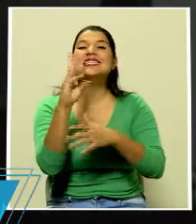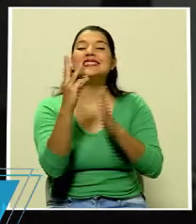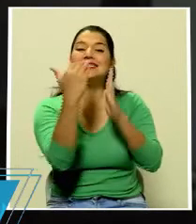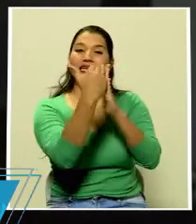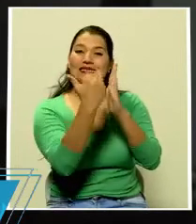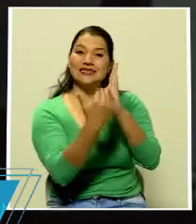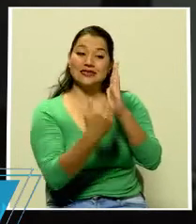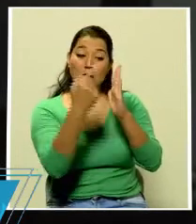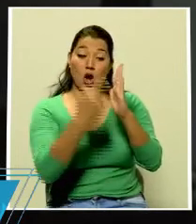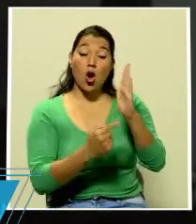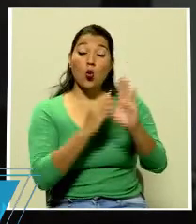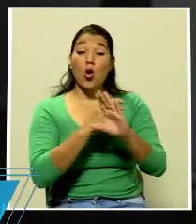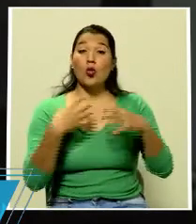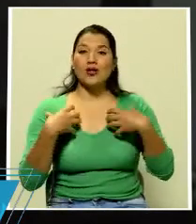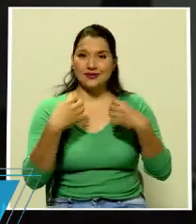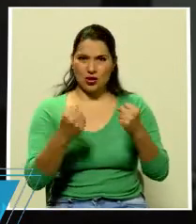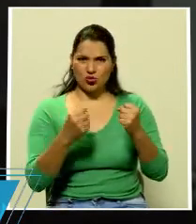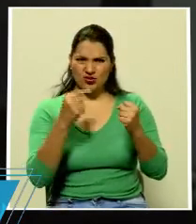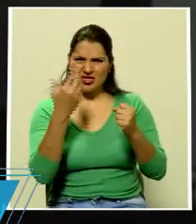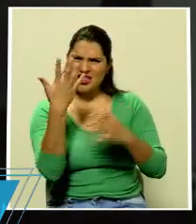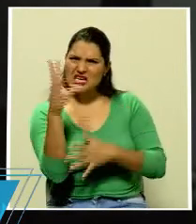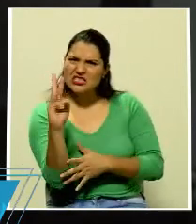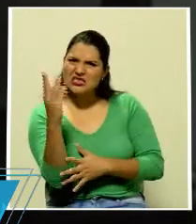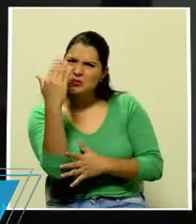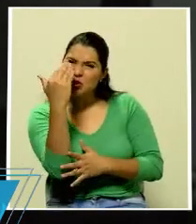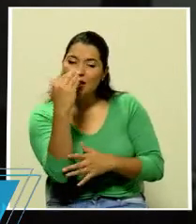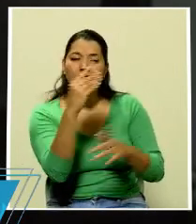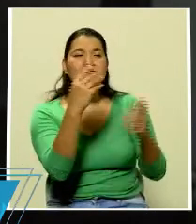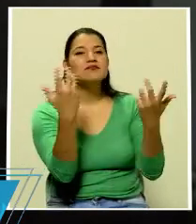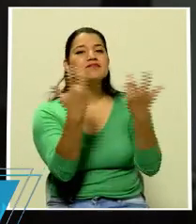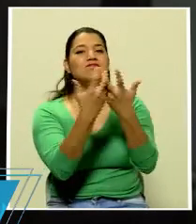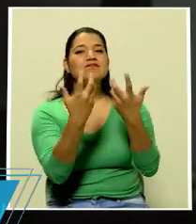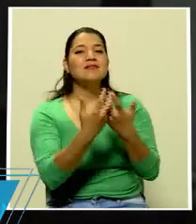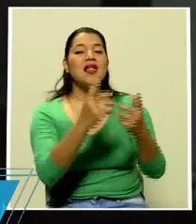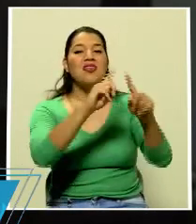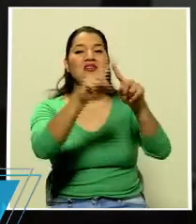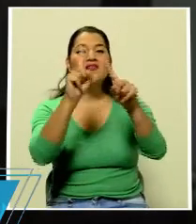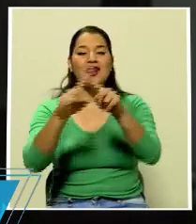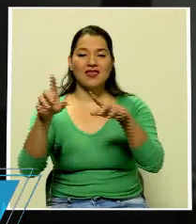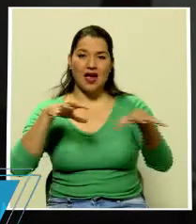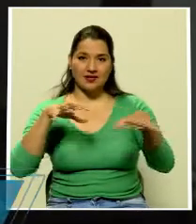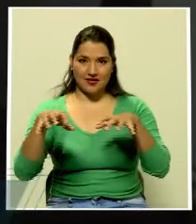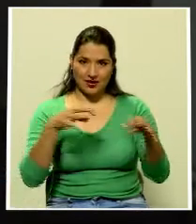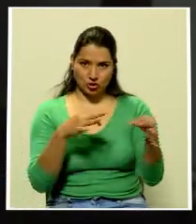diferentes actividades turísticas que le permitieran al empresario poder